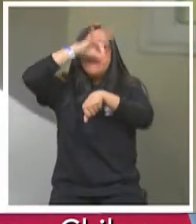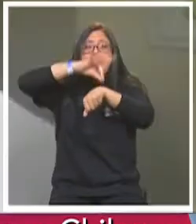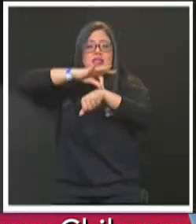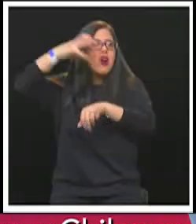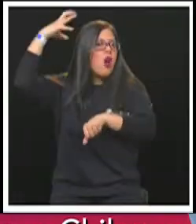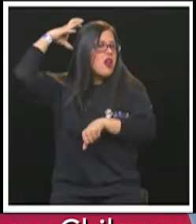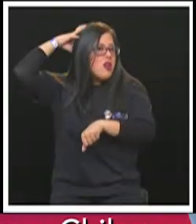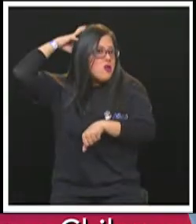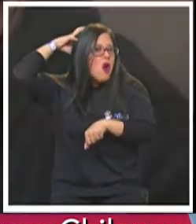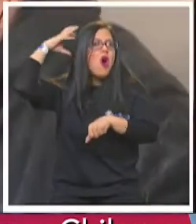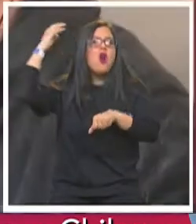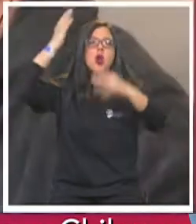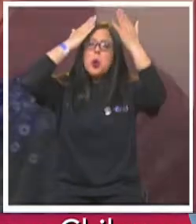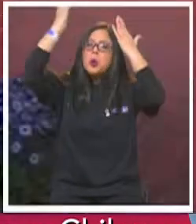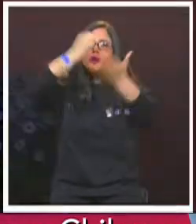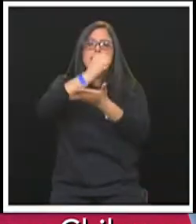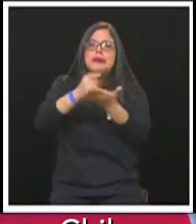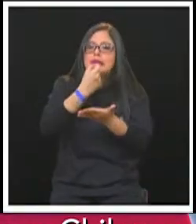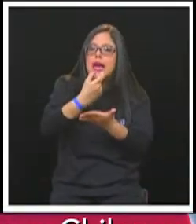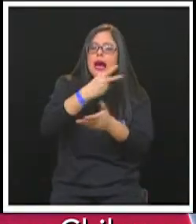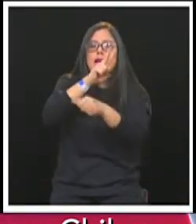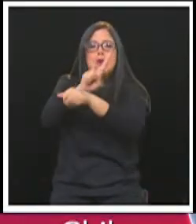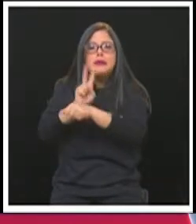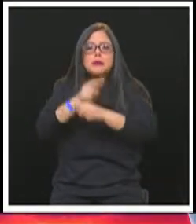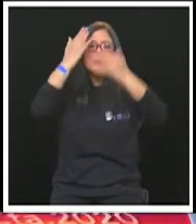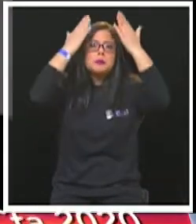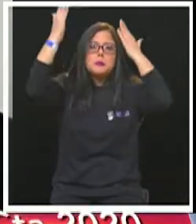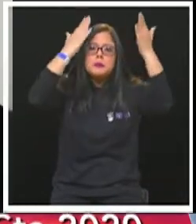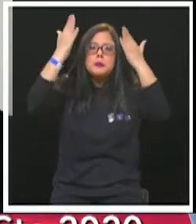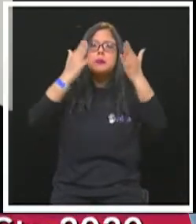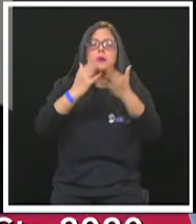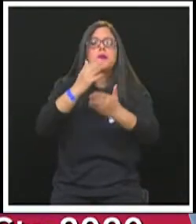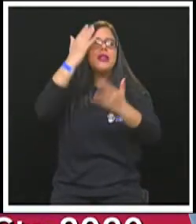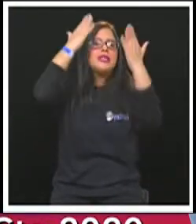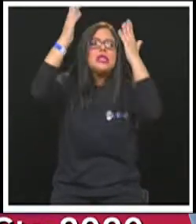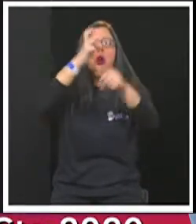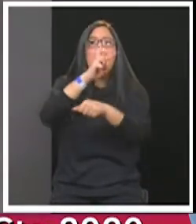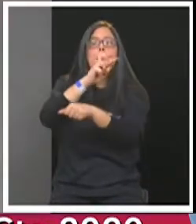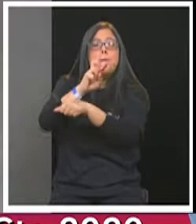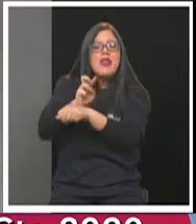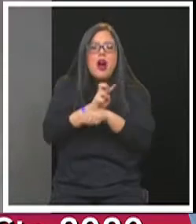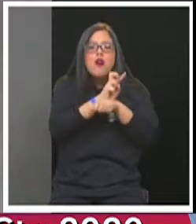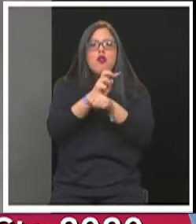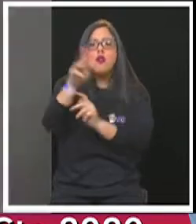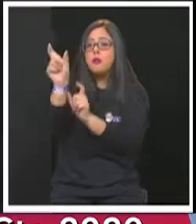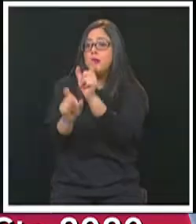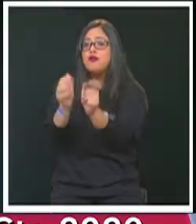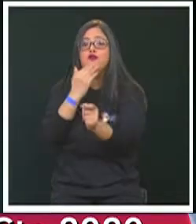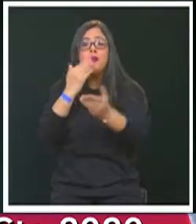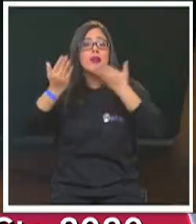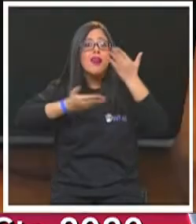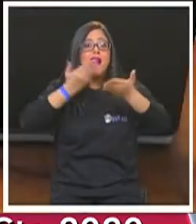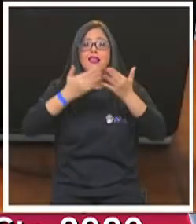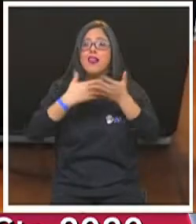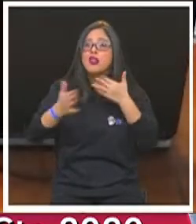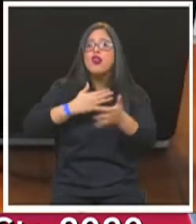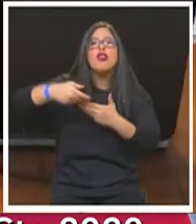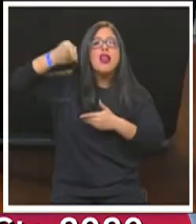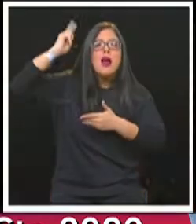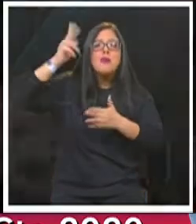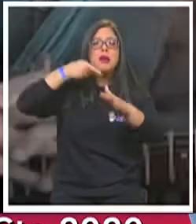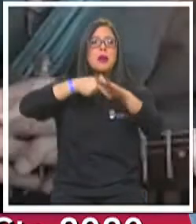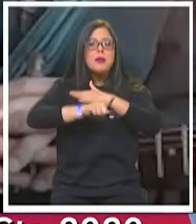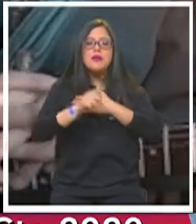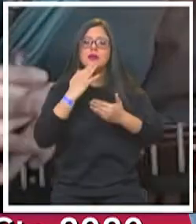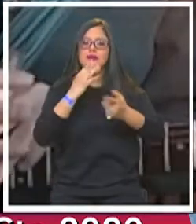psiquiatra, profesores, psicólogos, psicopedagogos, gente también que canta en la locomoción colectiva, que